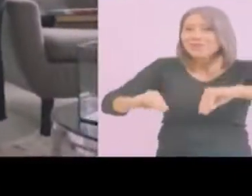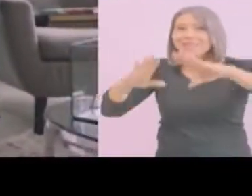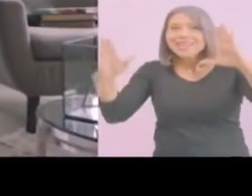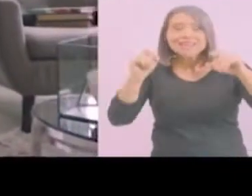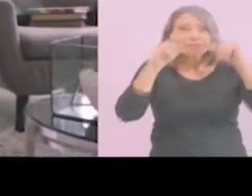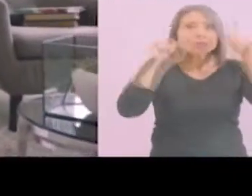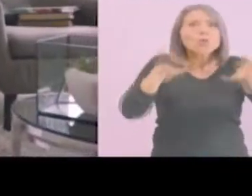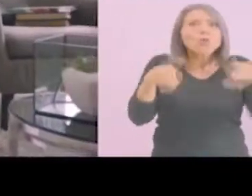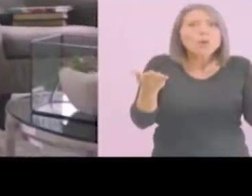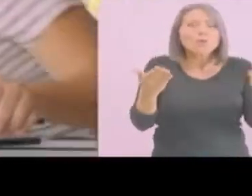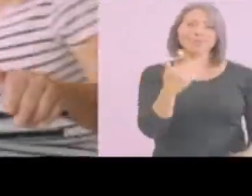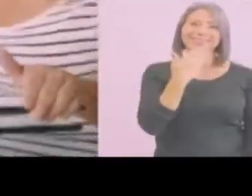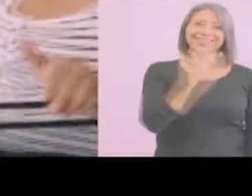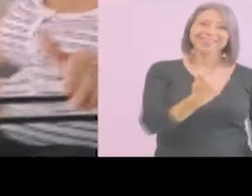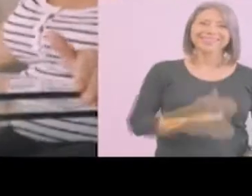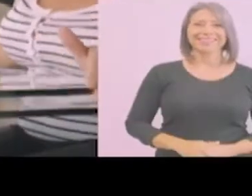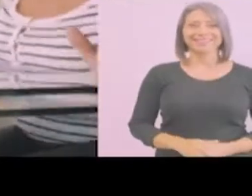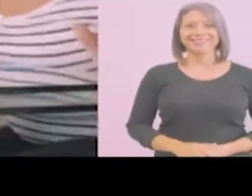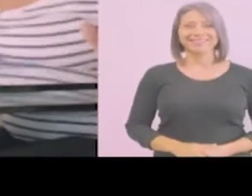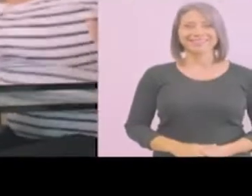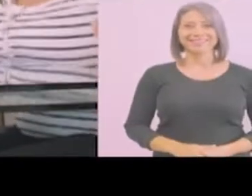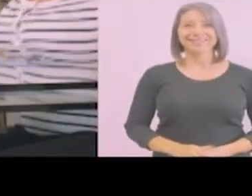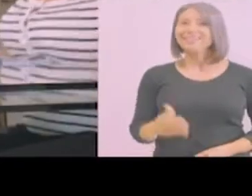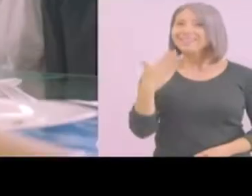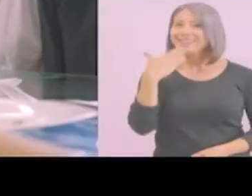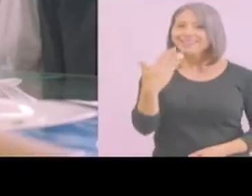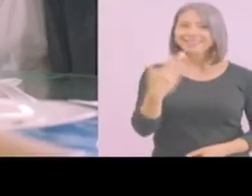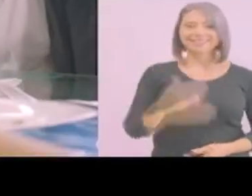Buenos días, chicos. Gracias.